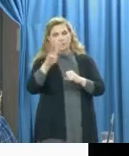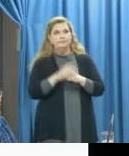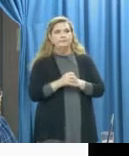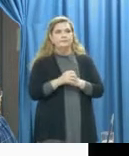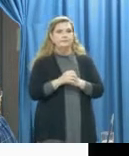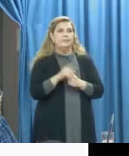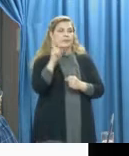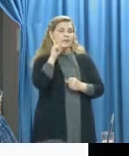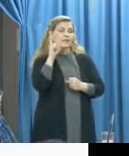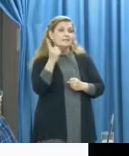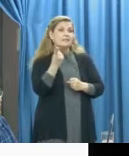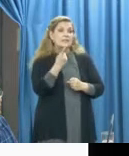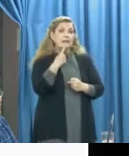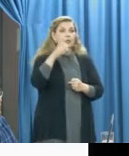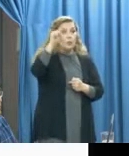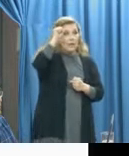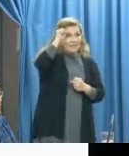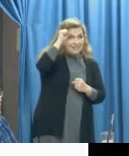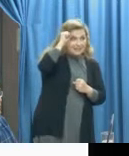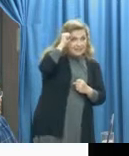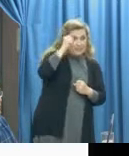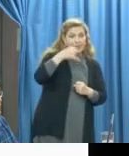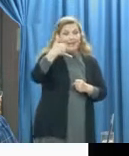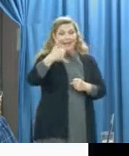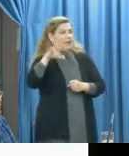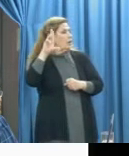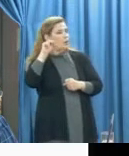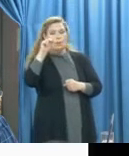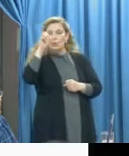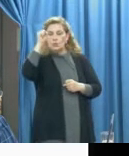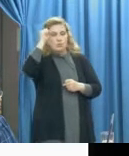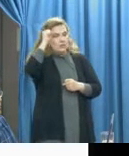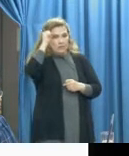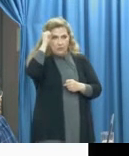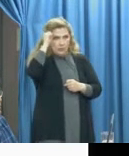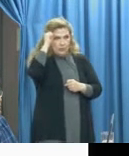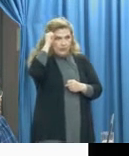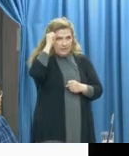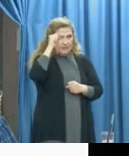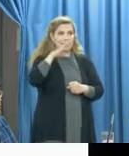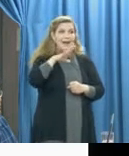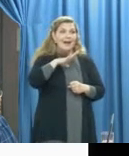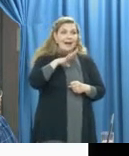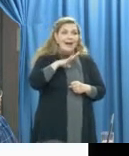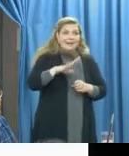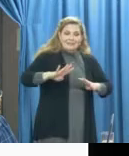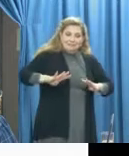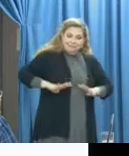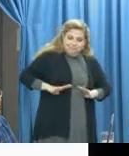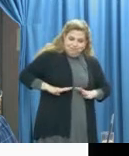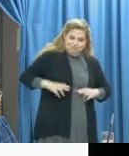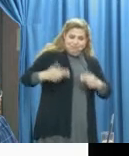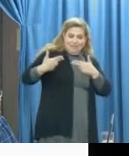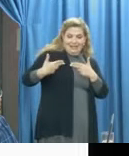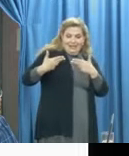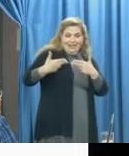Las sorderas sindrómicas y no sindrómicas, como yo les decía, tienen patrones de